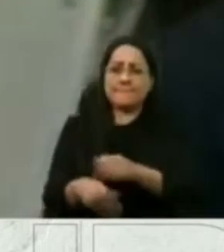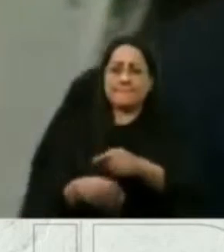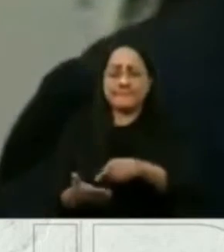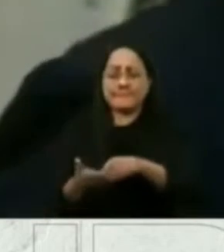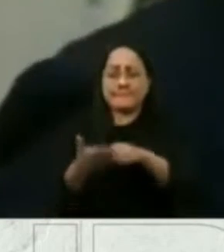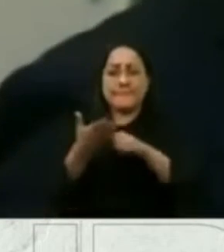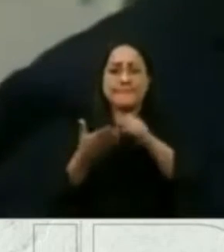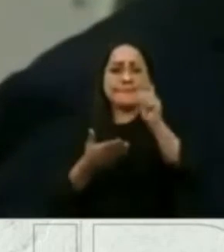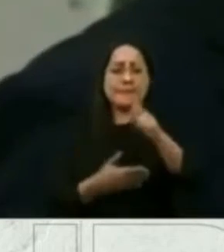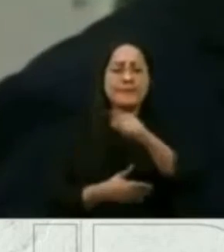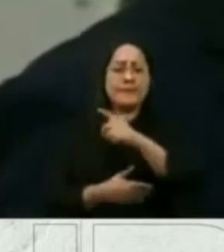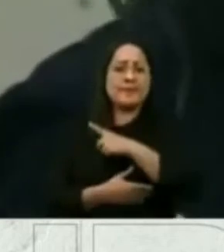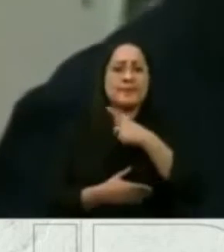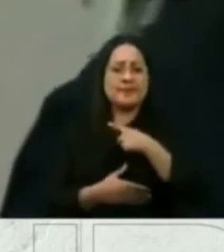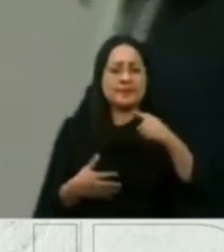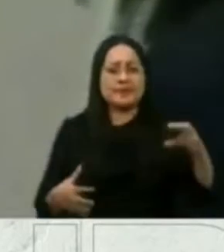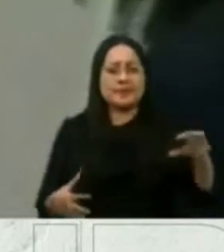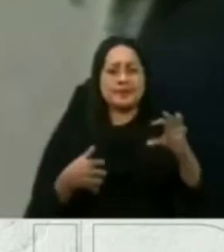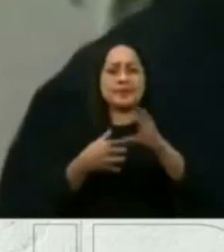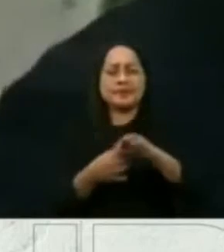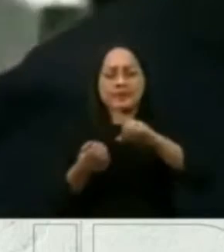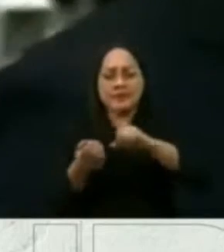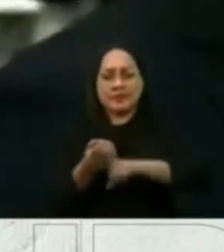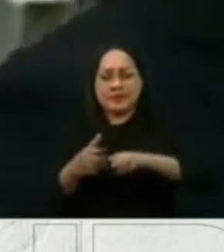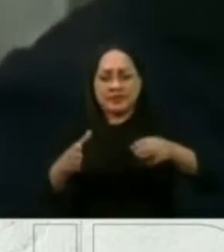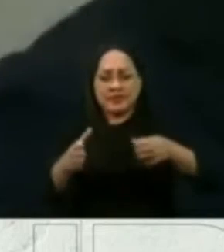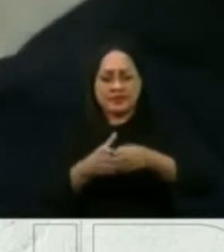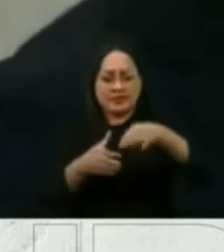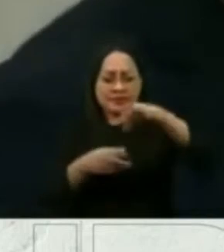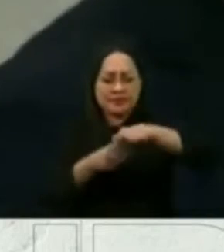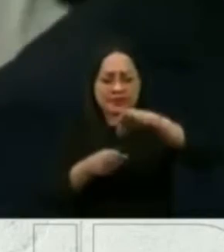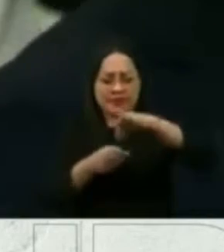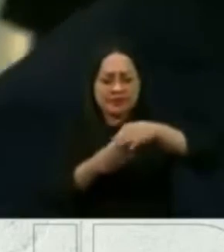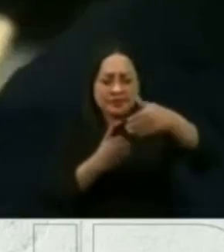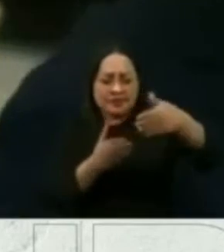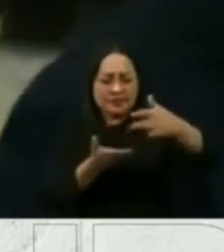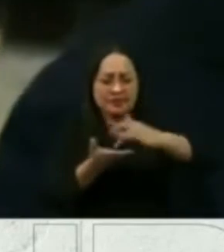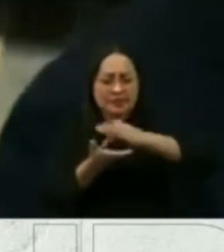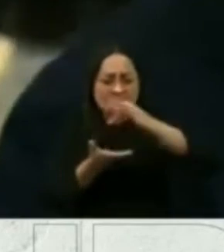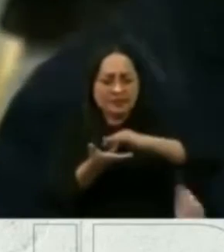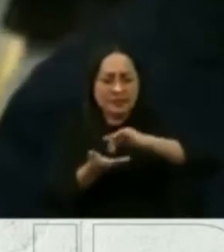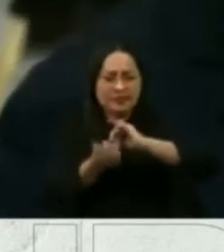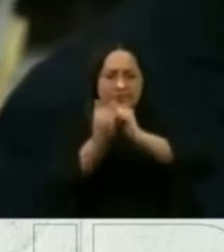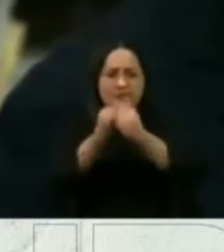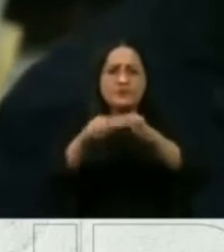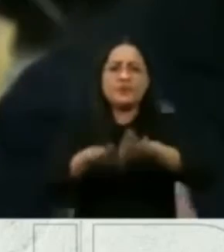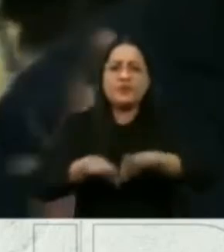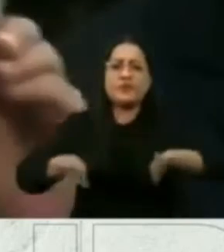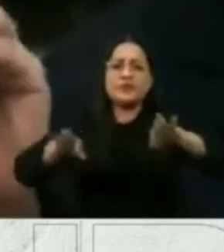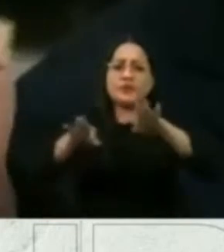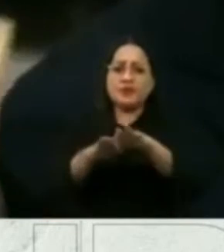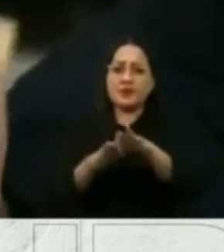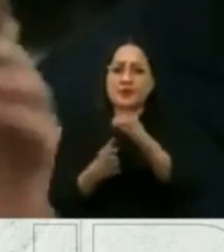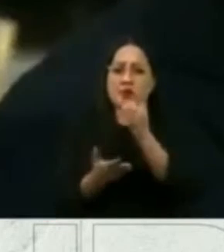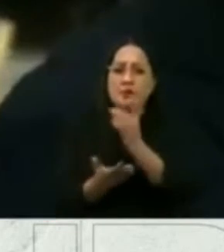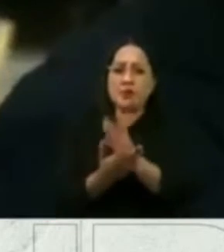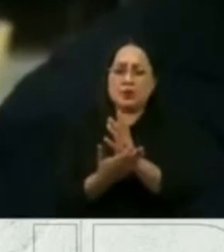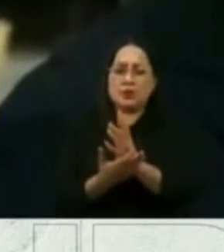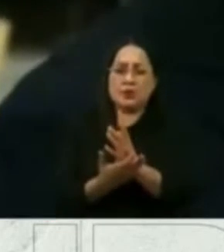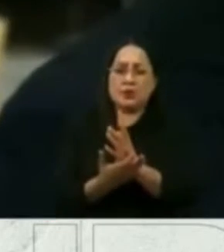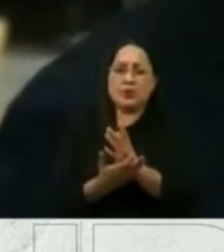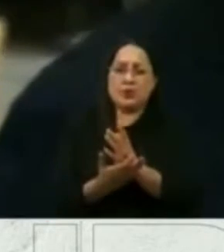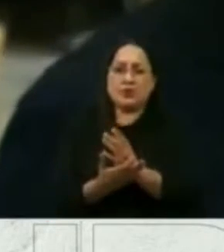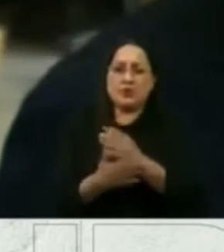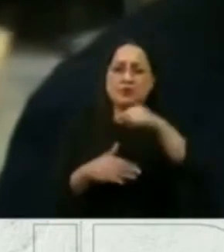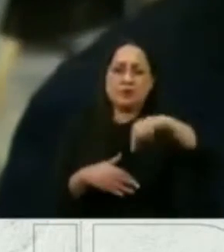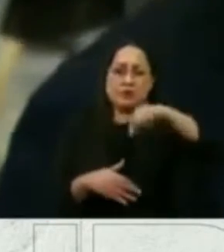de mandato popular en las urnas en un momento de transición también inédito en la historia de